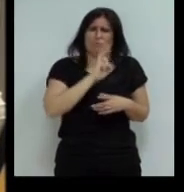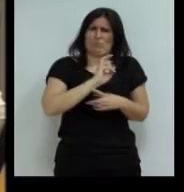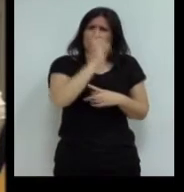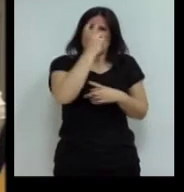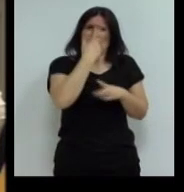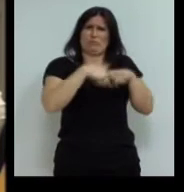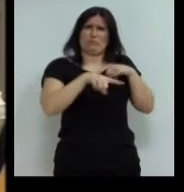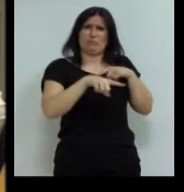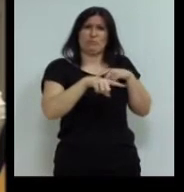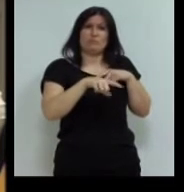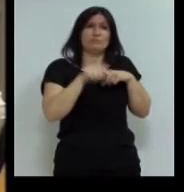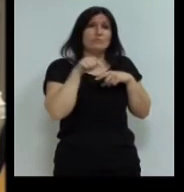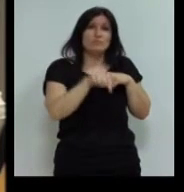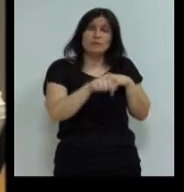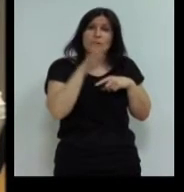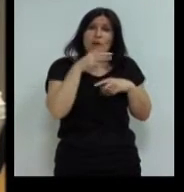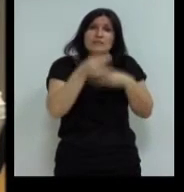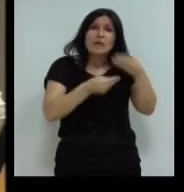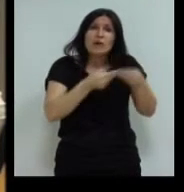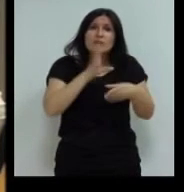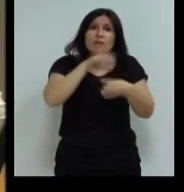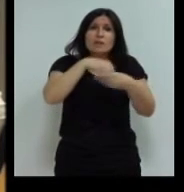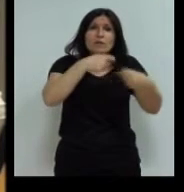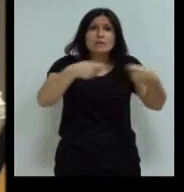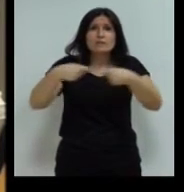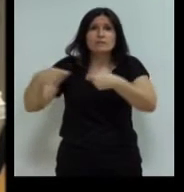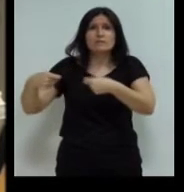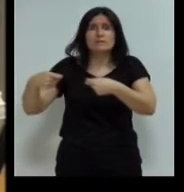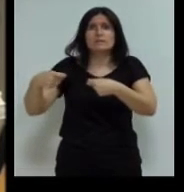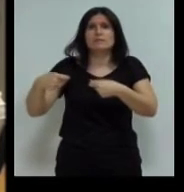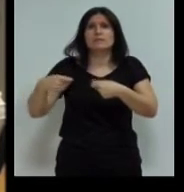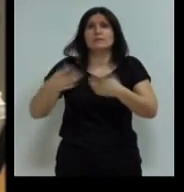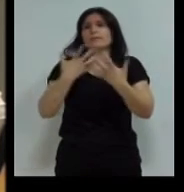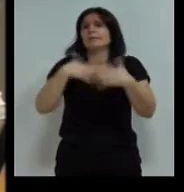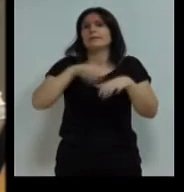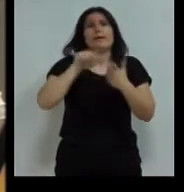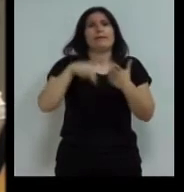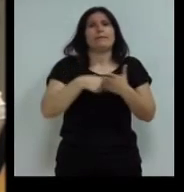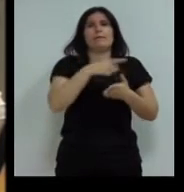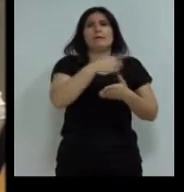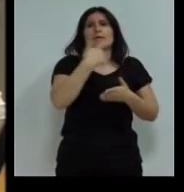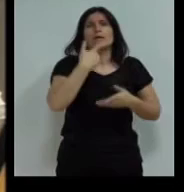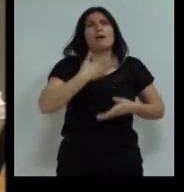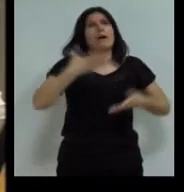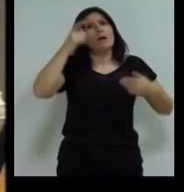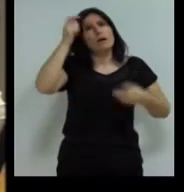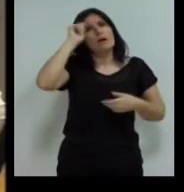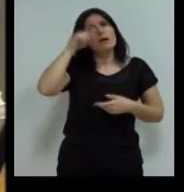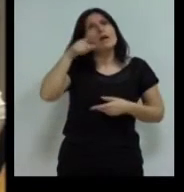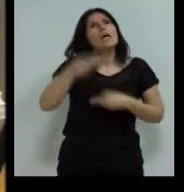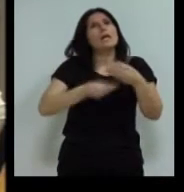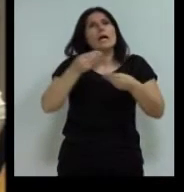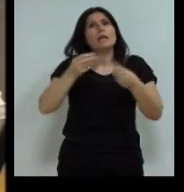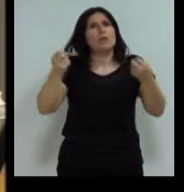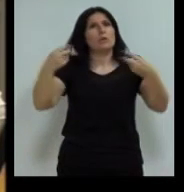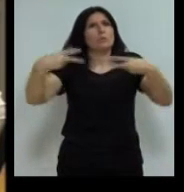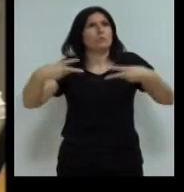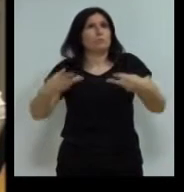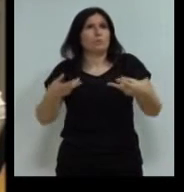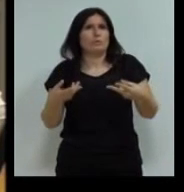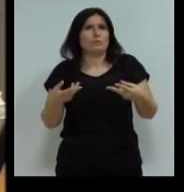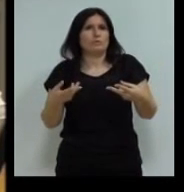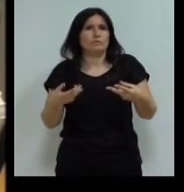el mercado. Claro, automáticamente tú firmas y dicen, joder, estos de Navarra de Cine, ¿qué han hecho con los subtítulos ya? Pero es